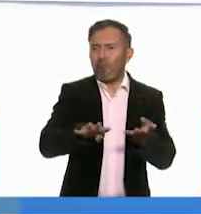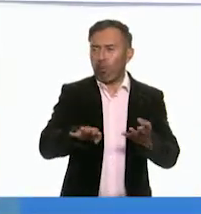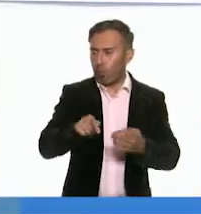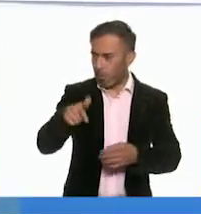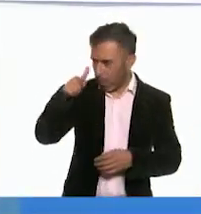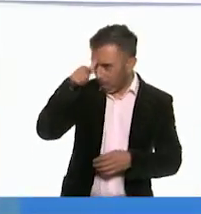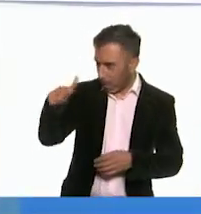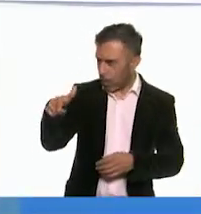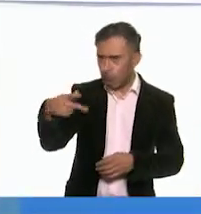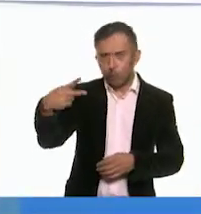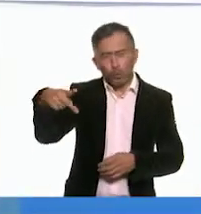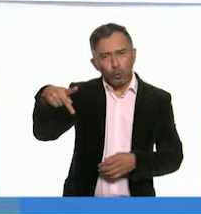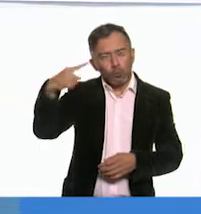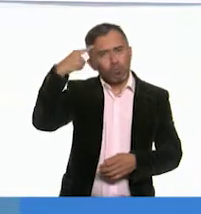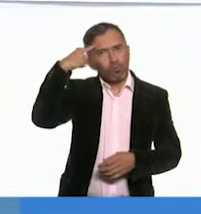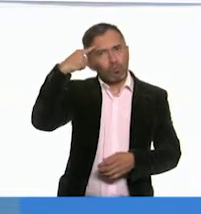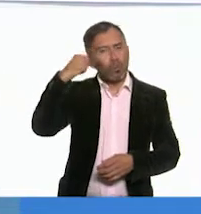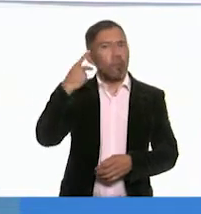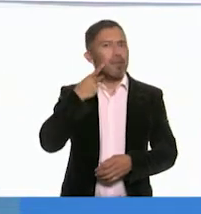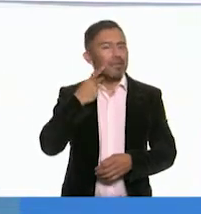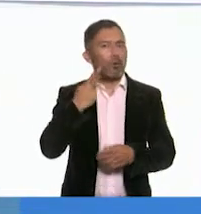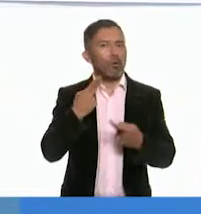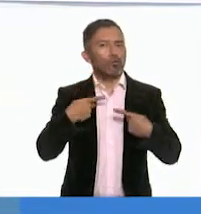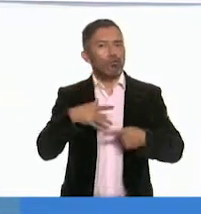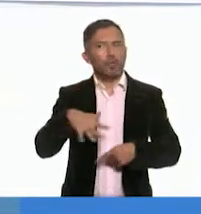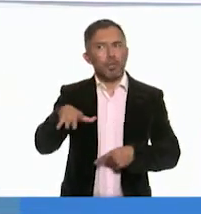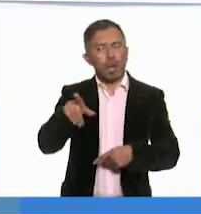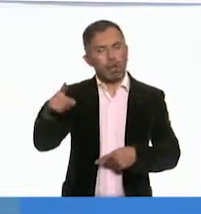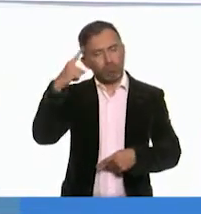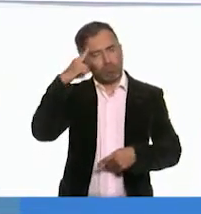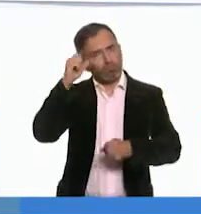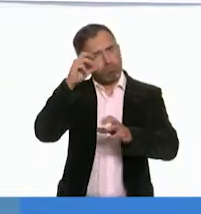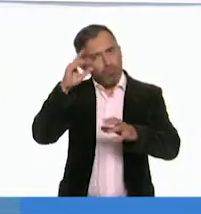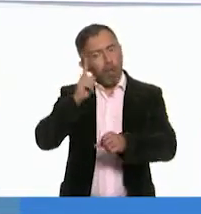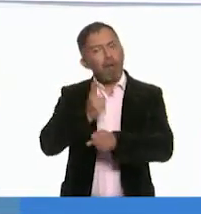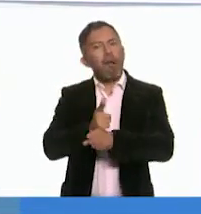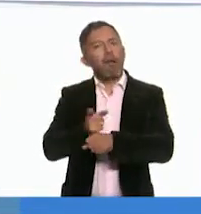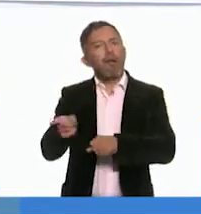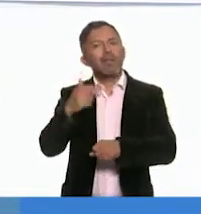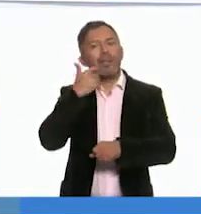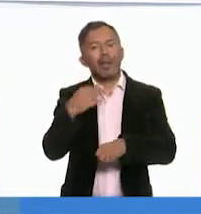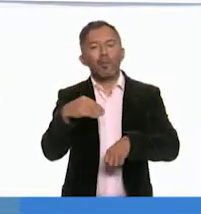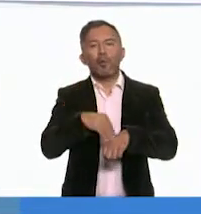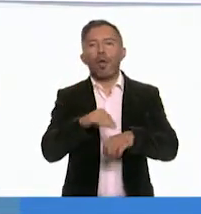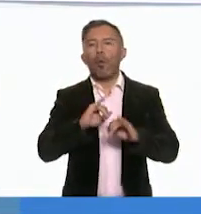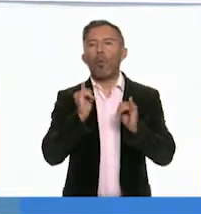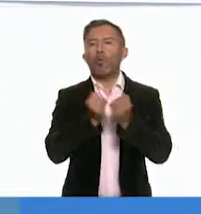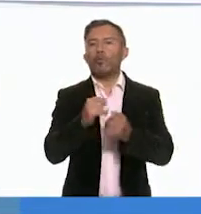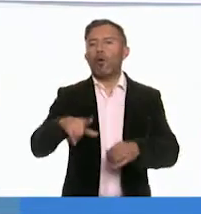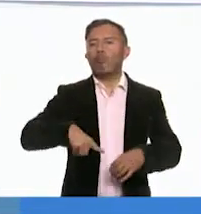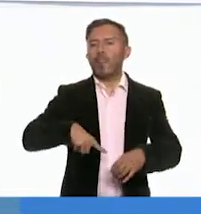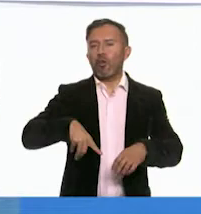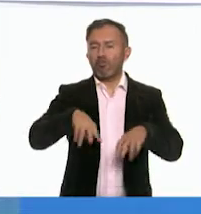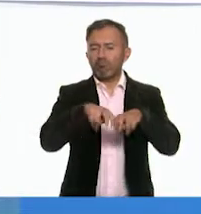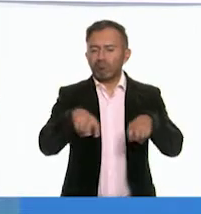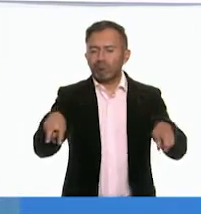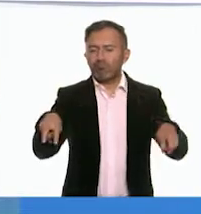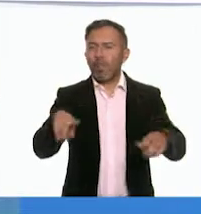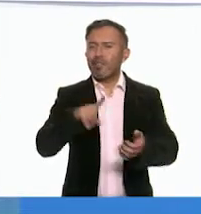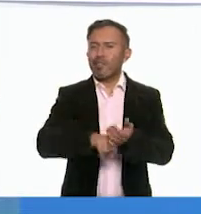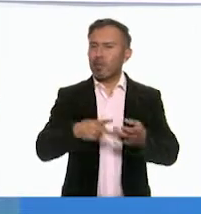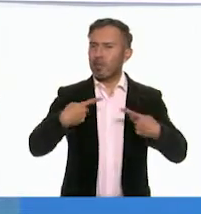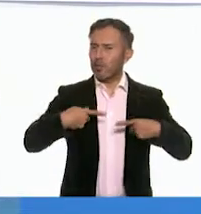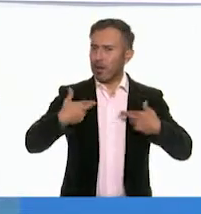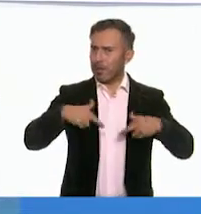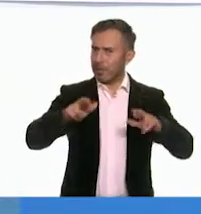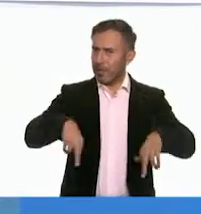y social. Este nos permite ver que quería formar una junta de gobierno con representantes, pero ¿lo pudo